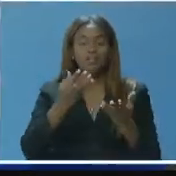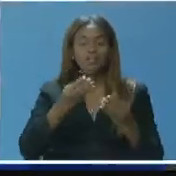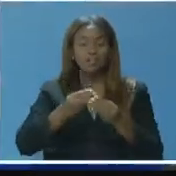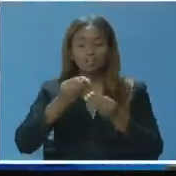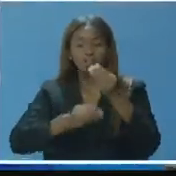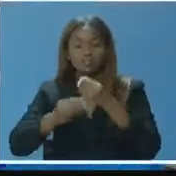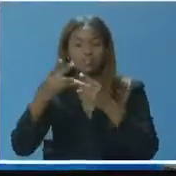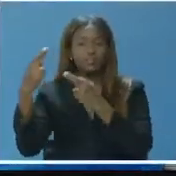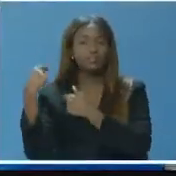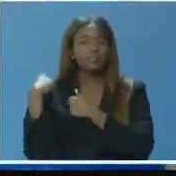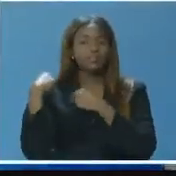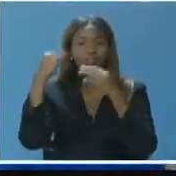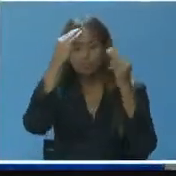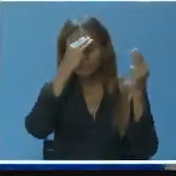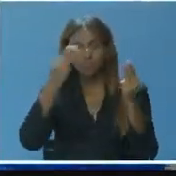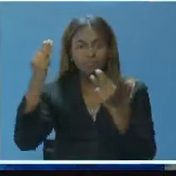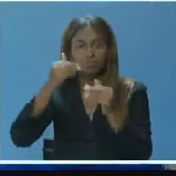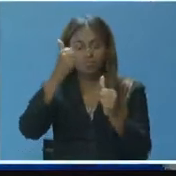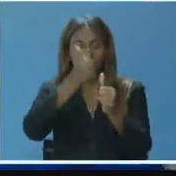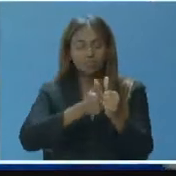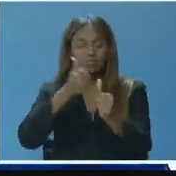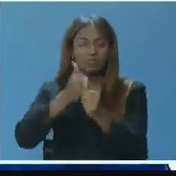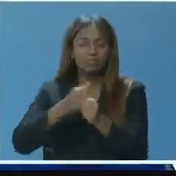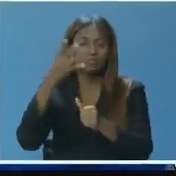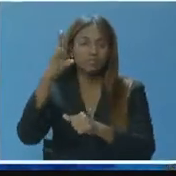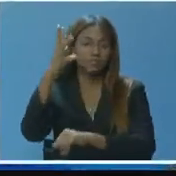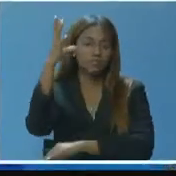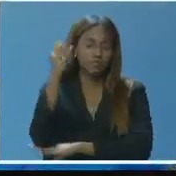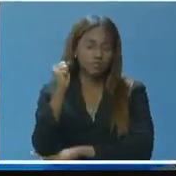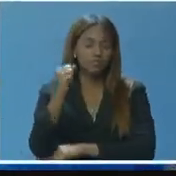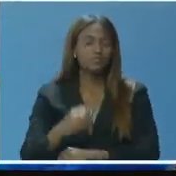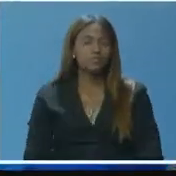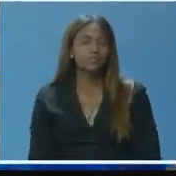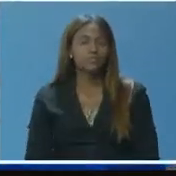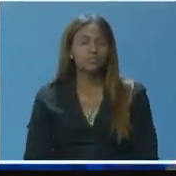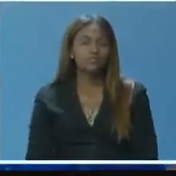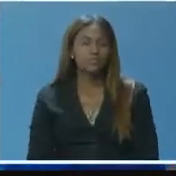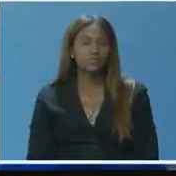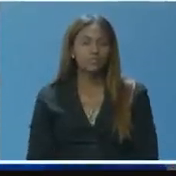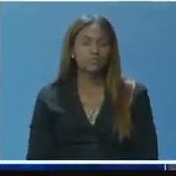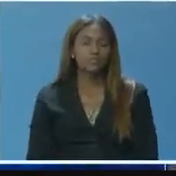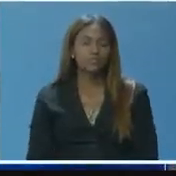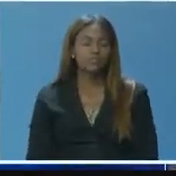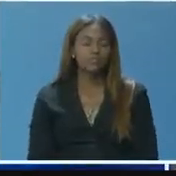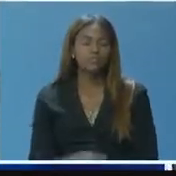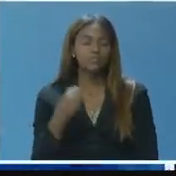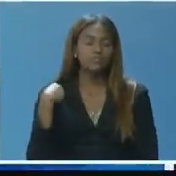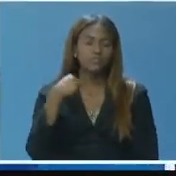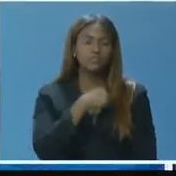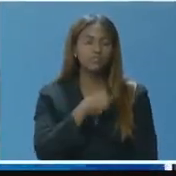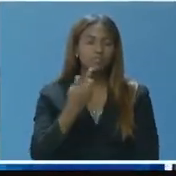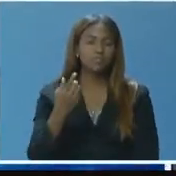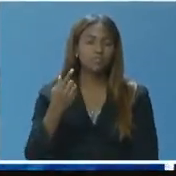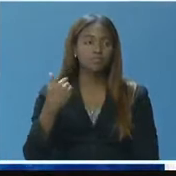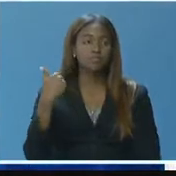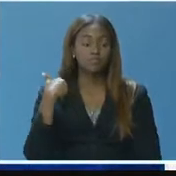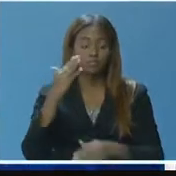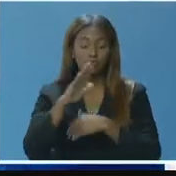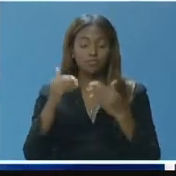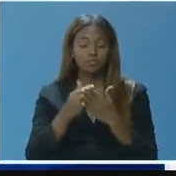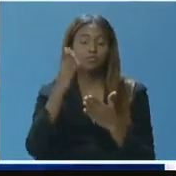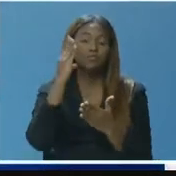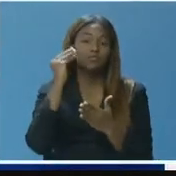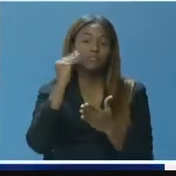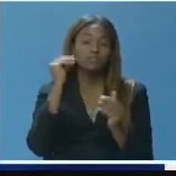se conmemora cada 17 de septiembre. Nosotros, como cervecería, queremos que todas las experiencias con nuestros productos